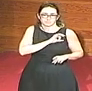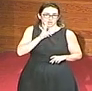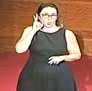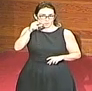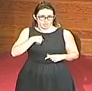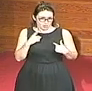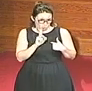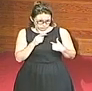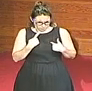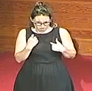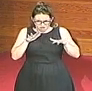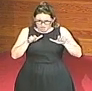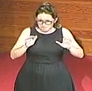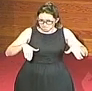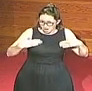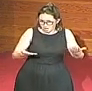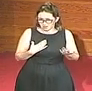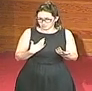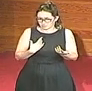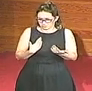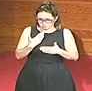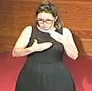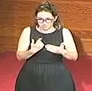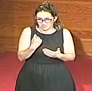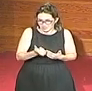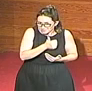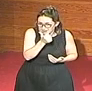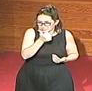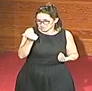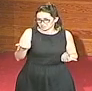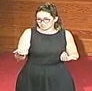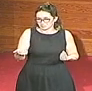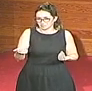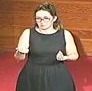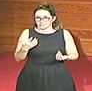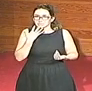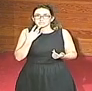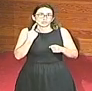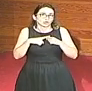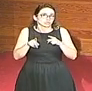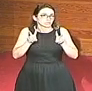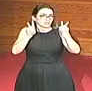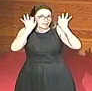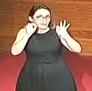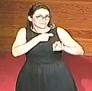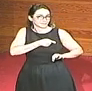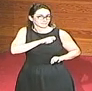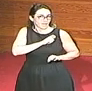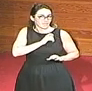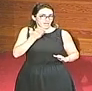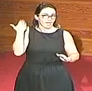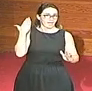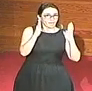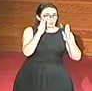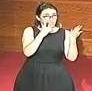poco contexto. Vamos, una cosa de historia de España de los años 60, tengo que ir al libro. ¿Que tengo yo que